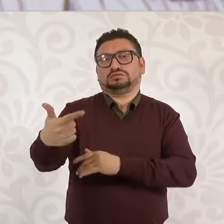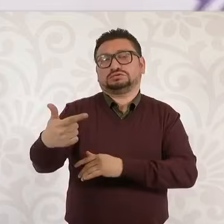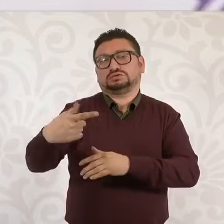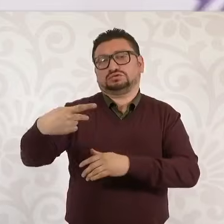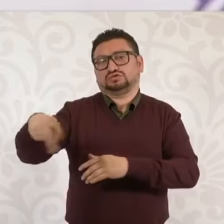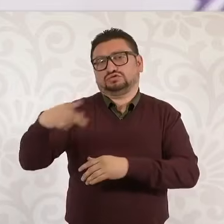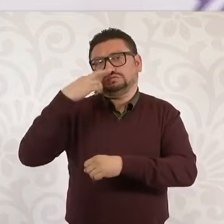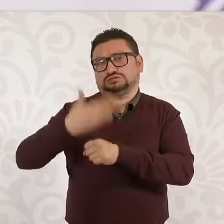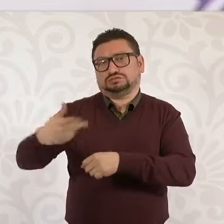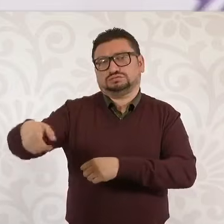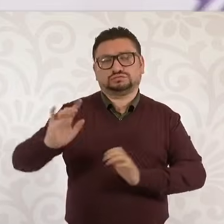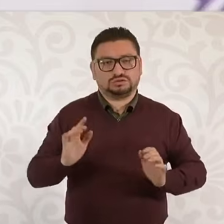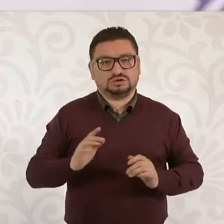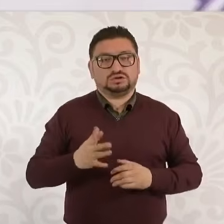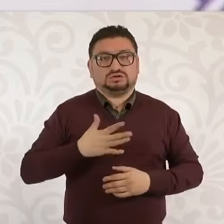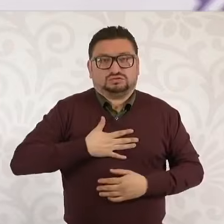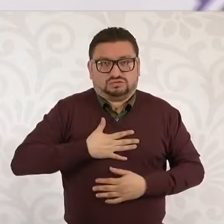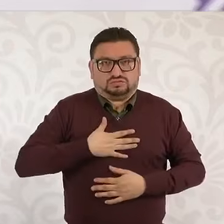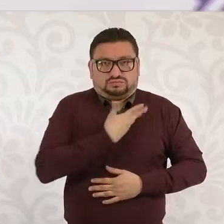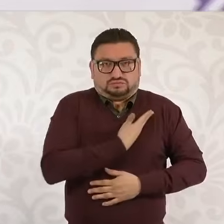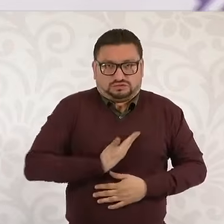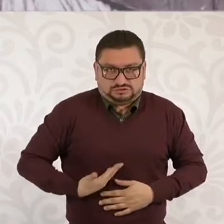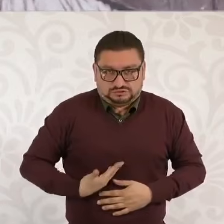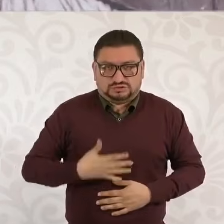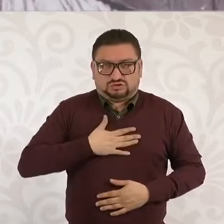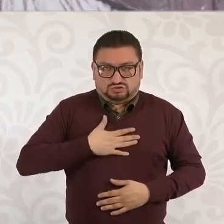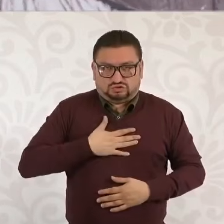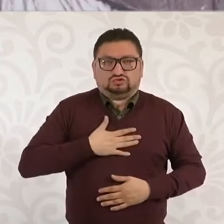Pero yo como presidente estoy obligada